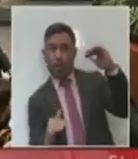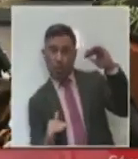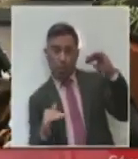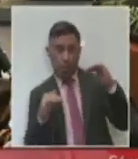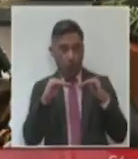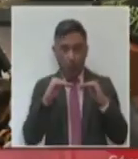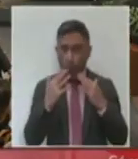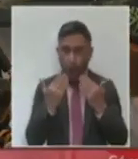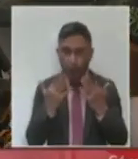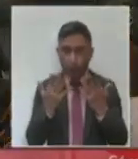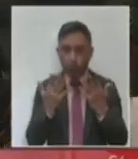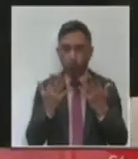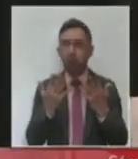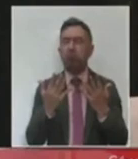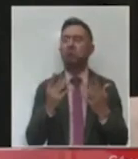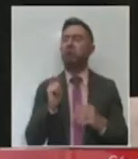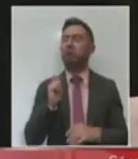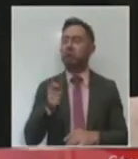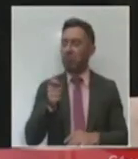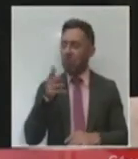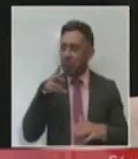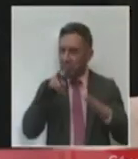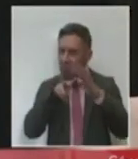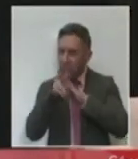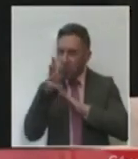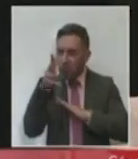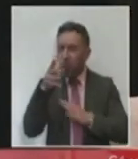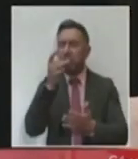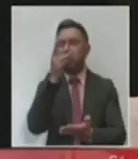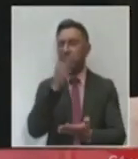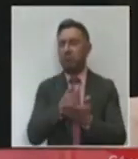está demostrando este documento, y es que en